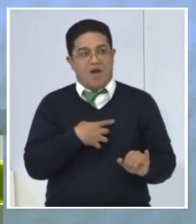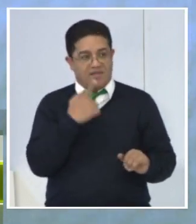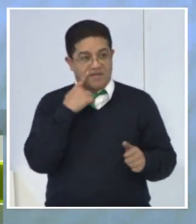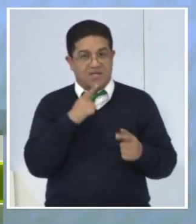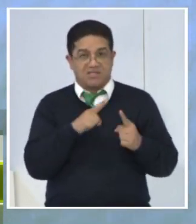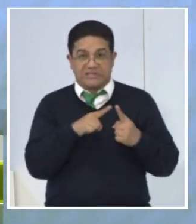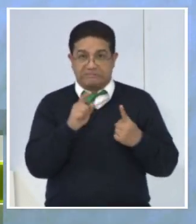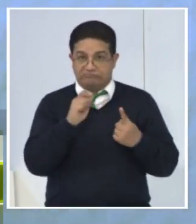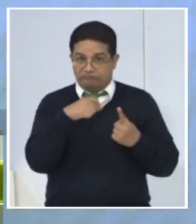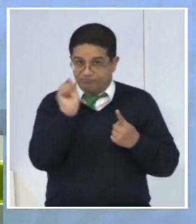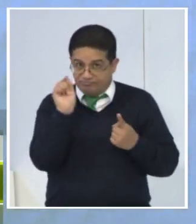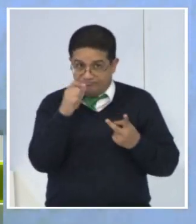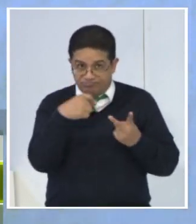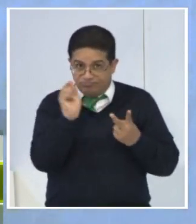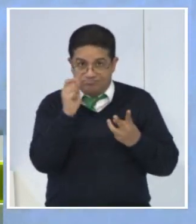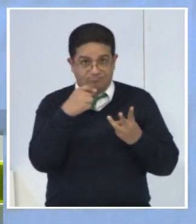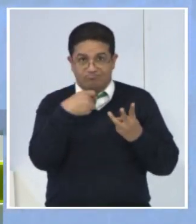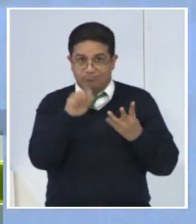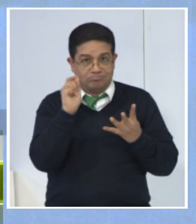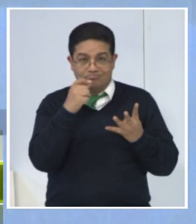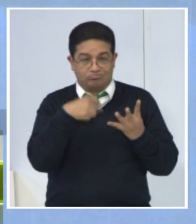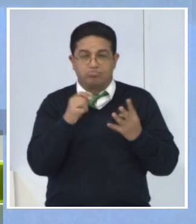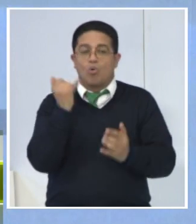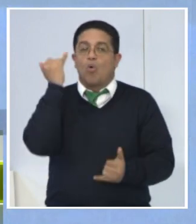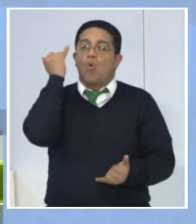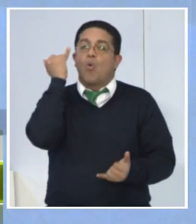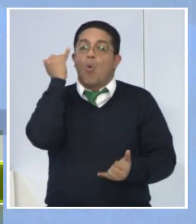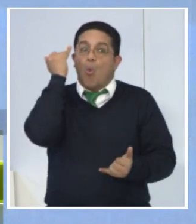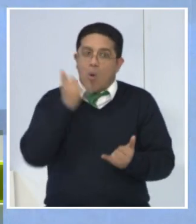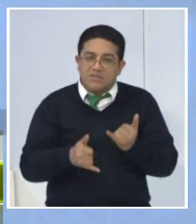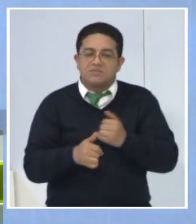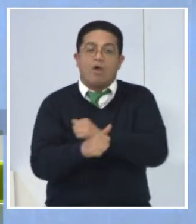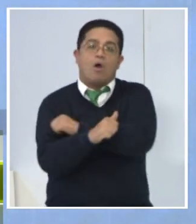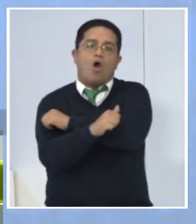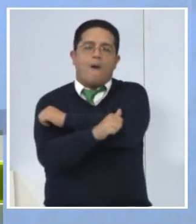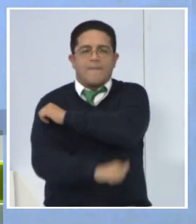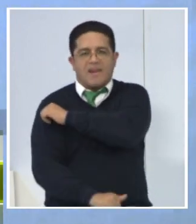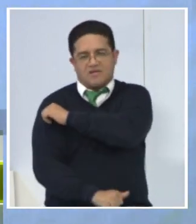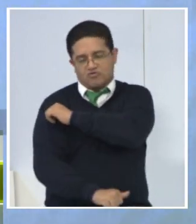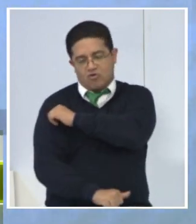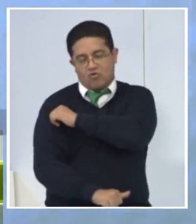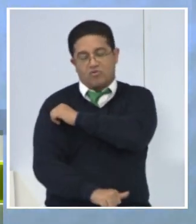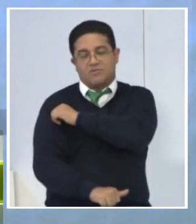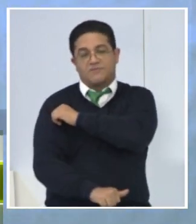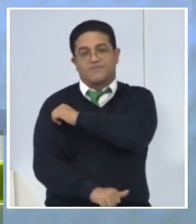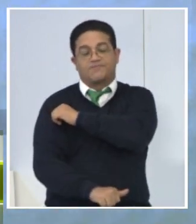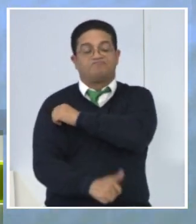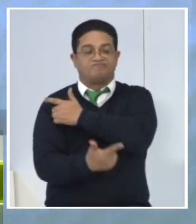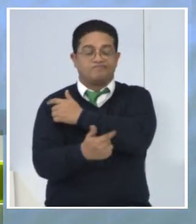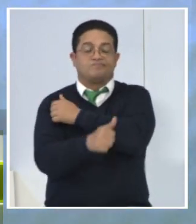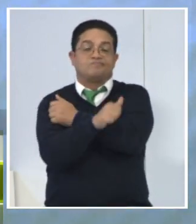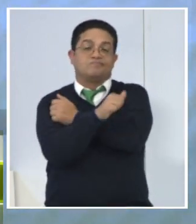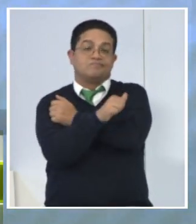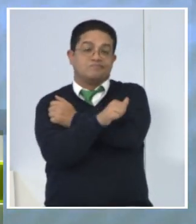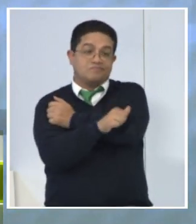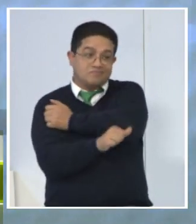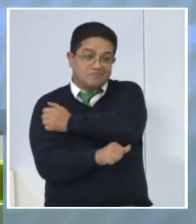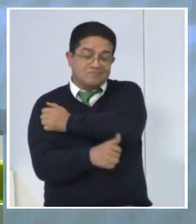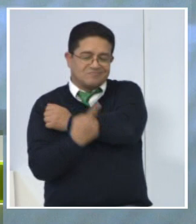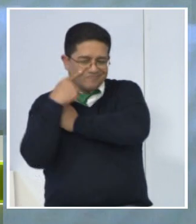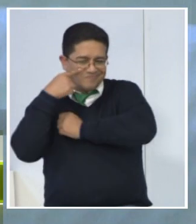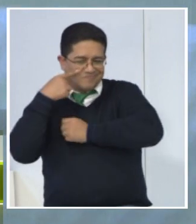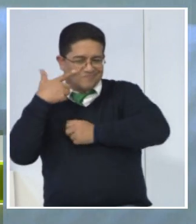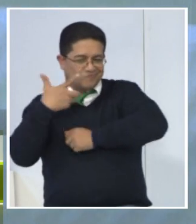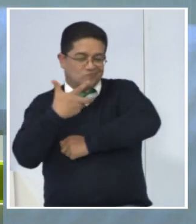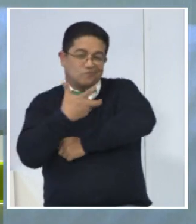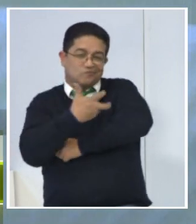todo, y bueno, ya la última opción que tenemos es la quirúrgica, que va desde una cirugía artroscópica de codo,